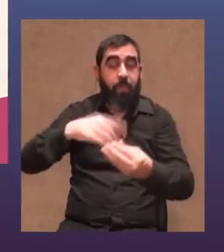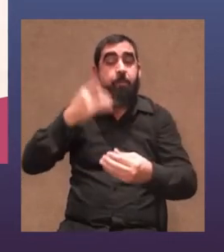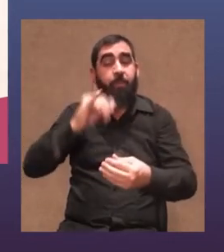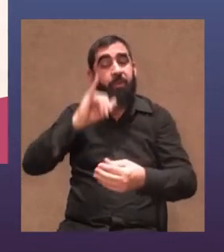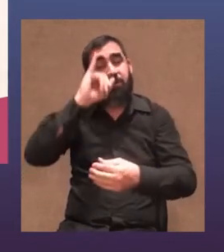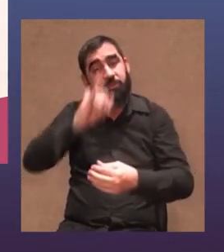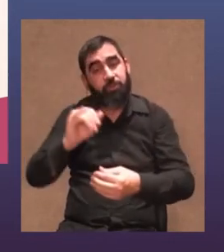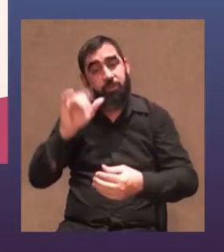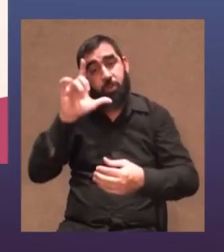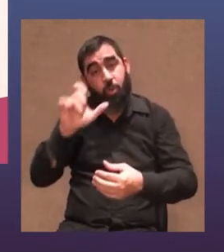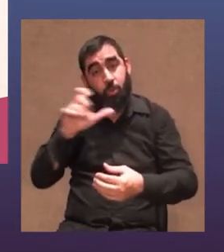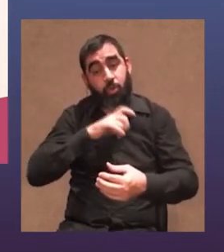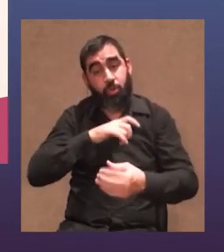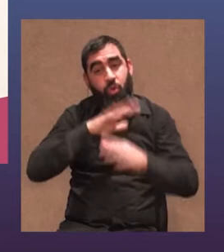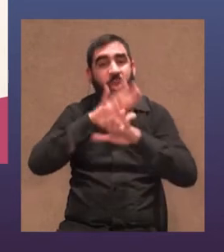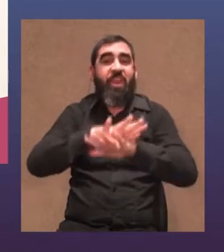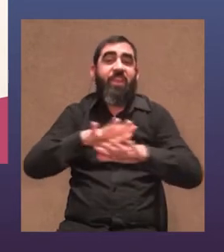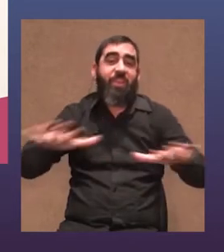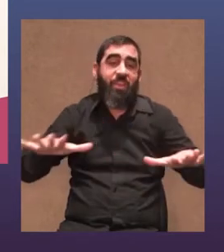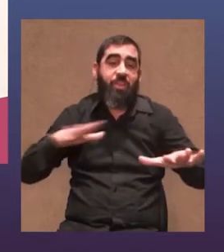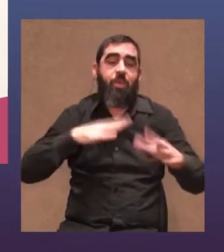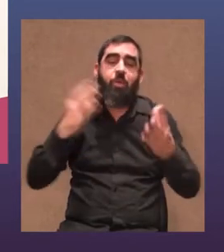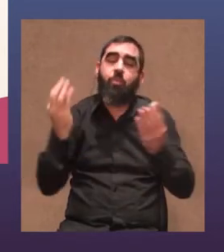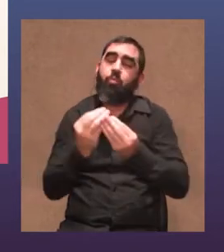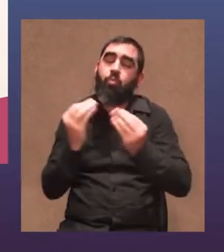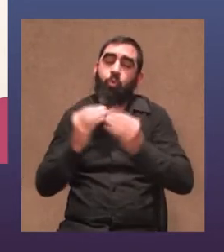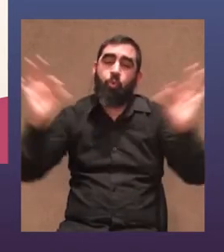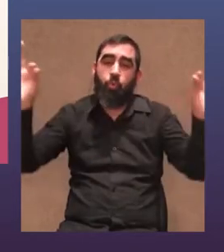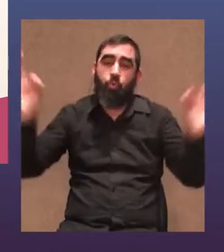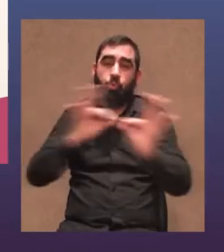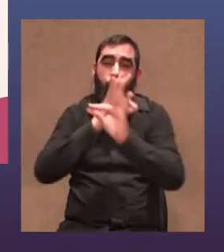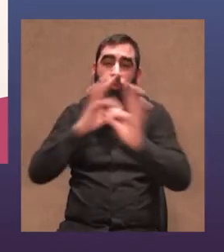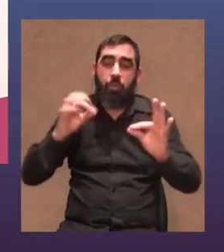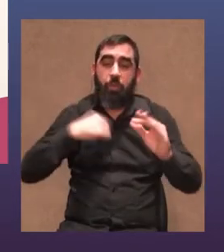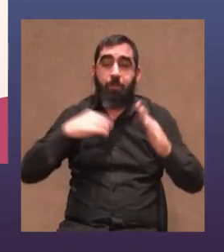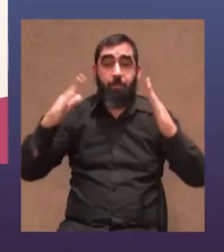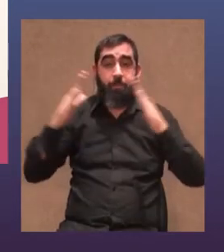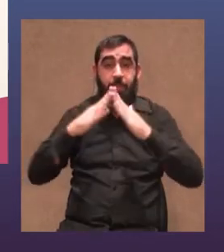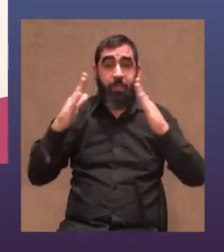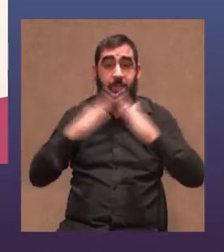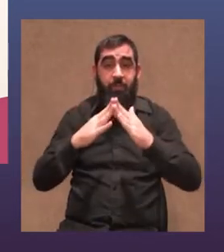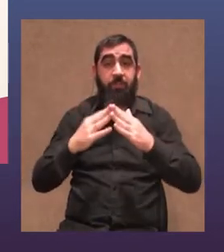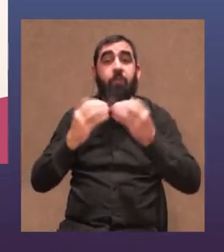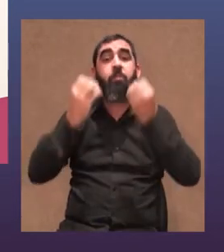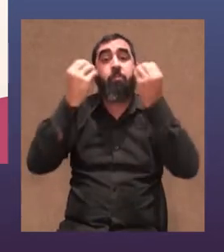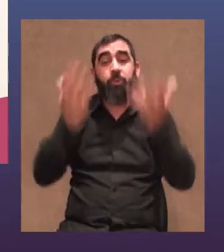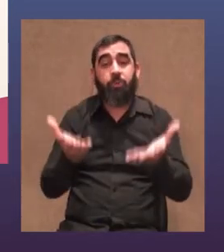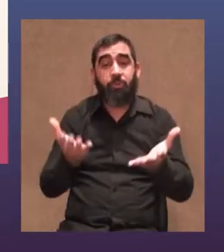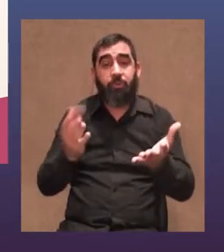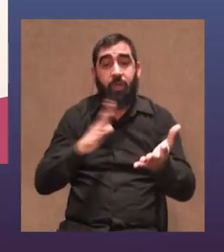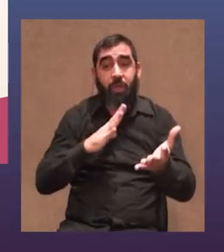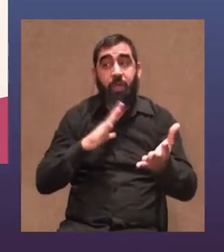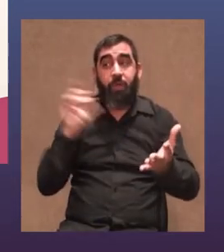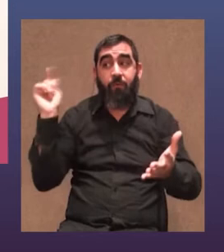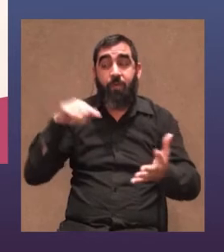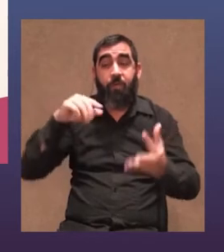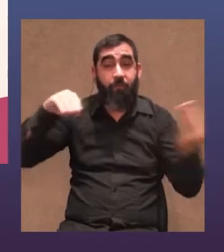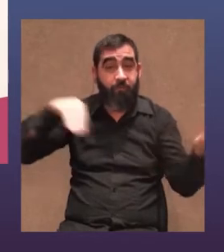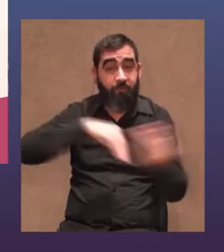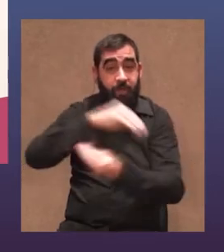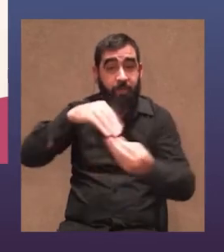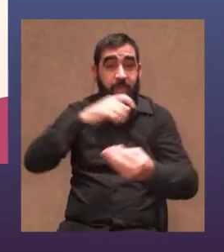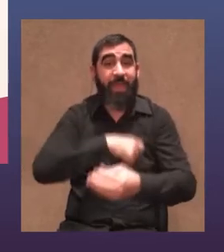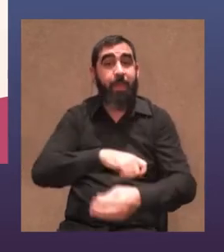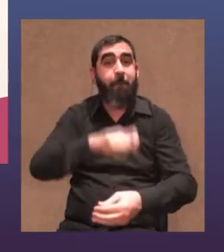por supuesto, cuando éramos chicos había mucha música en casa, porque bueno, vengo de una familia española